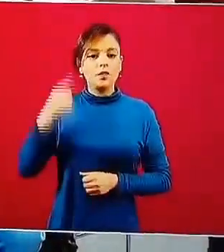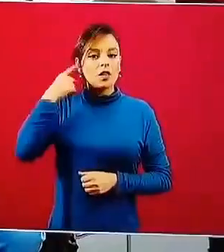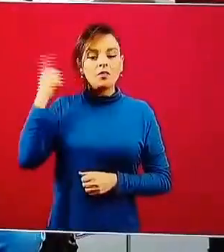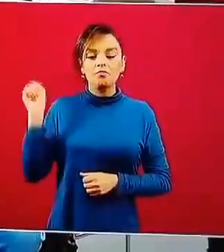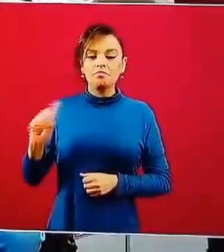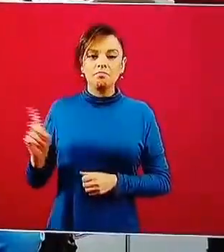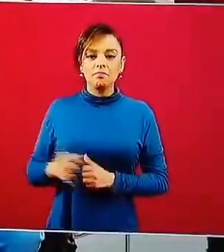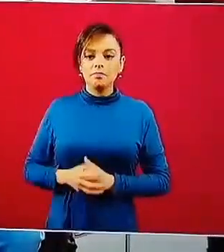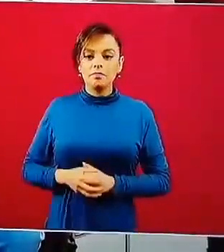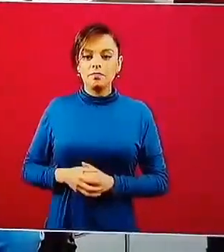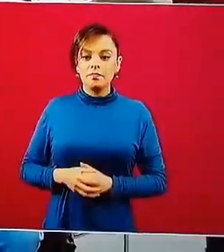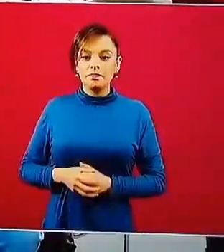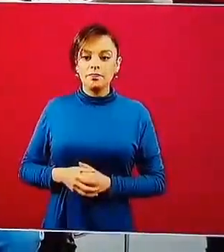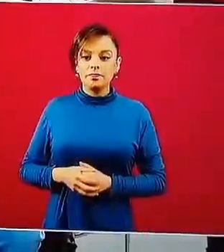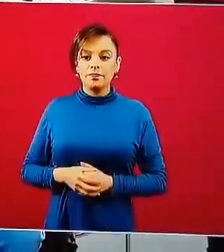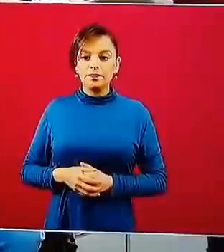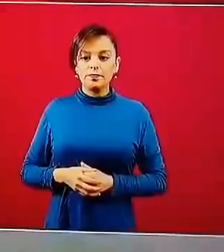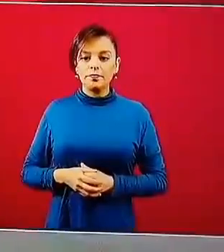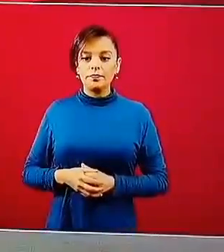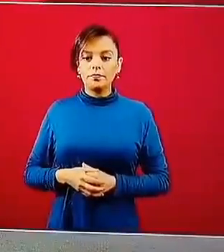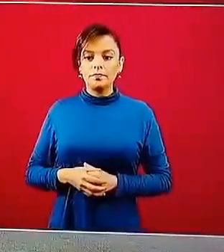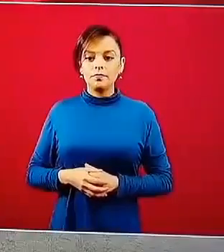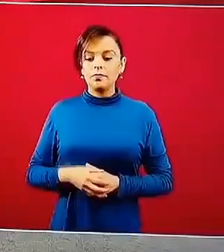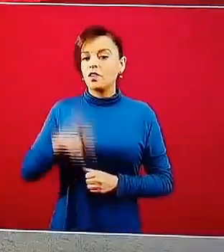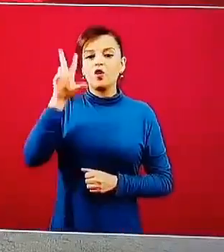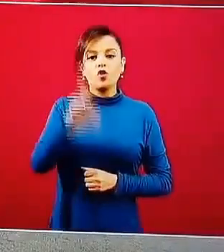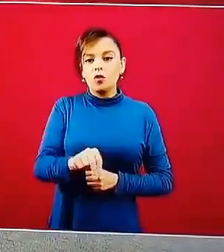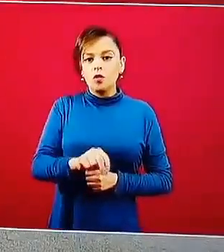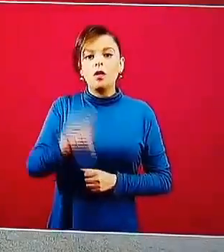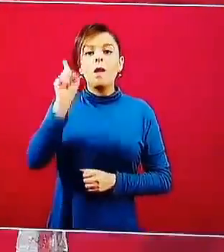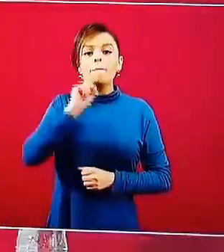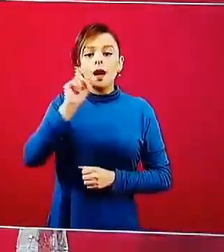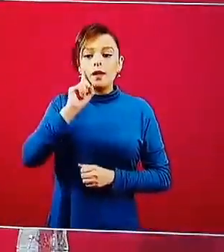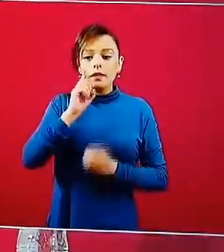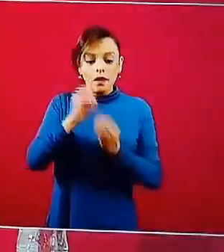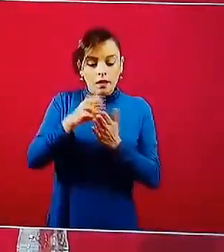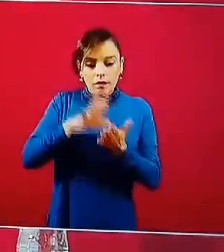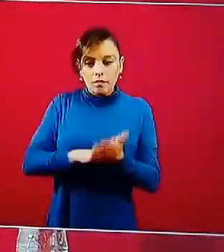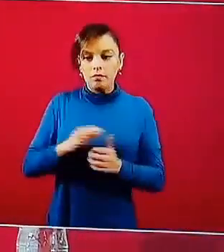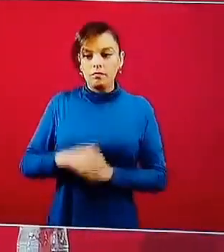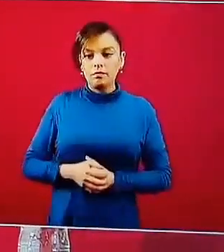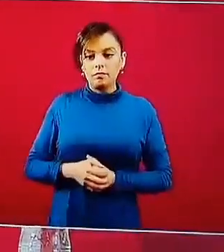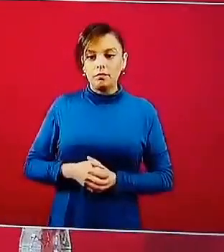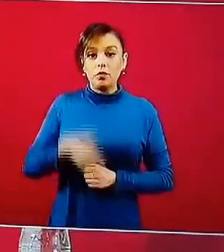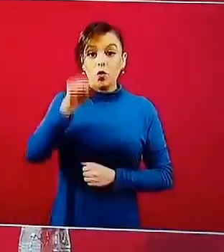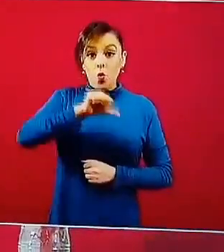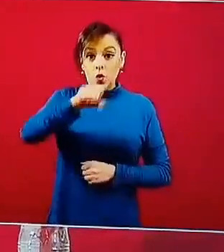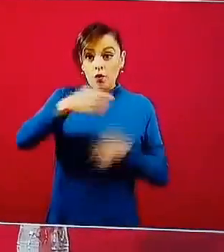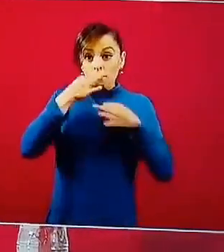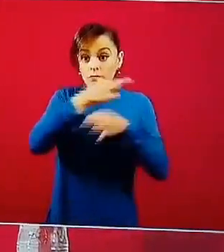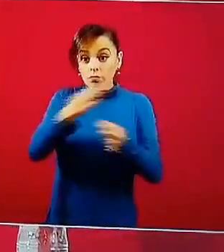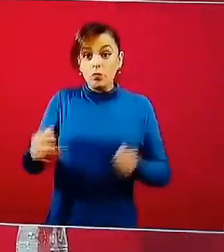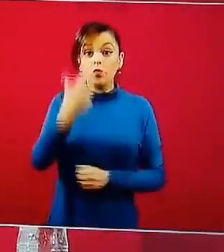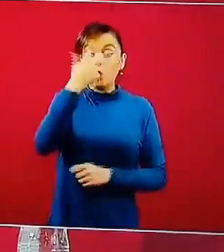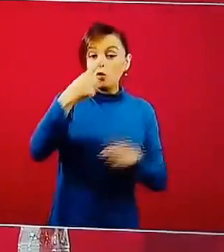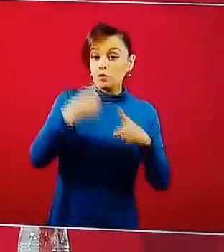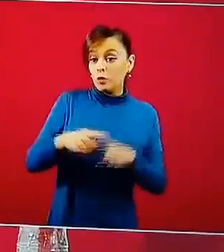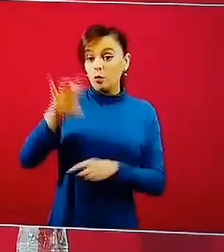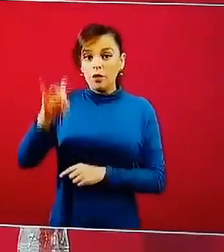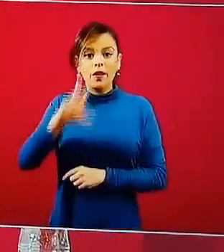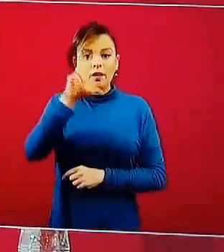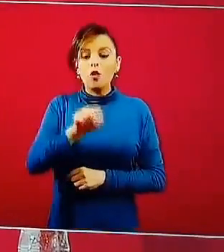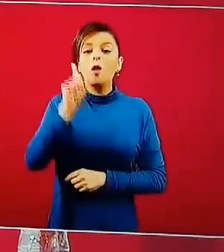como había dicho al principio? No, mañana se lo explico. Hoy no ponga eso en su nota. No ponga hay que multiplicar por 8 o por 30. Mañana se lo muestro a usted